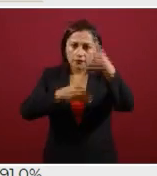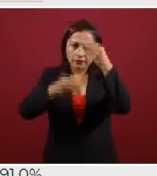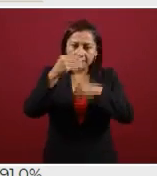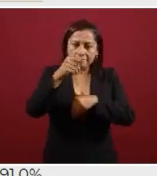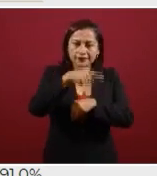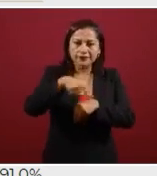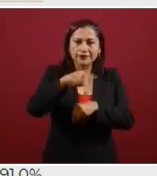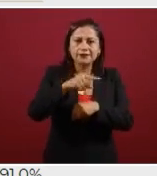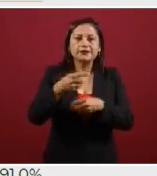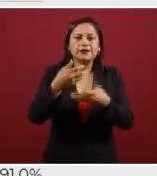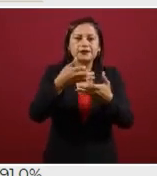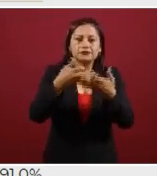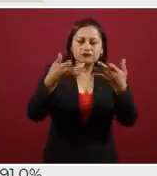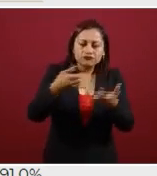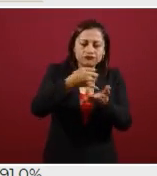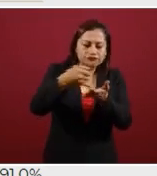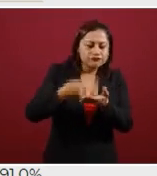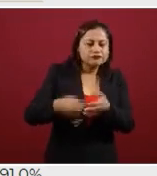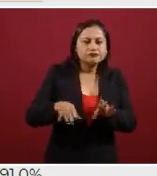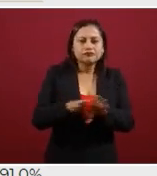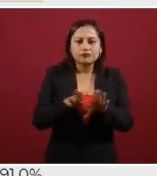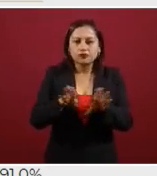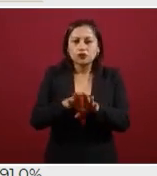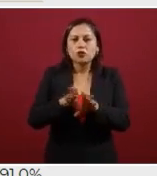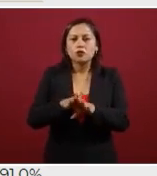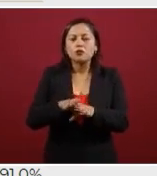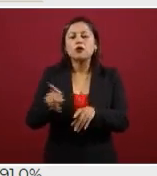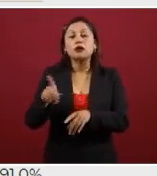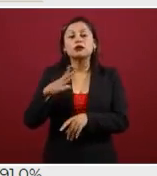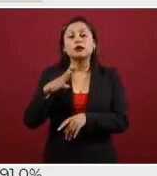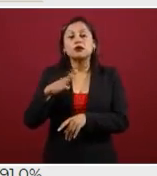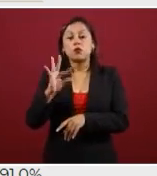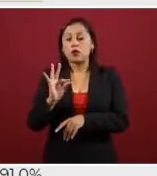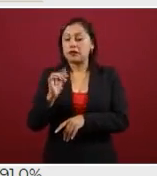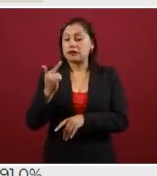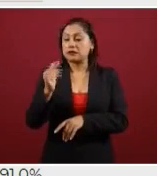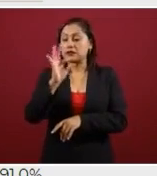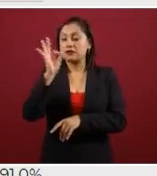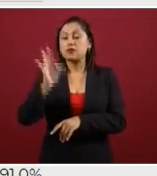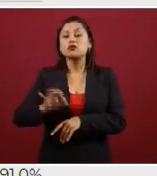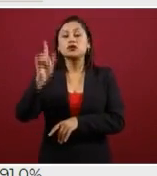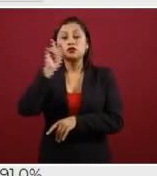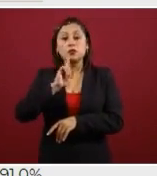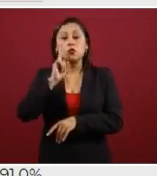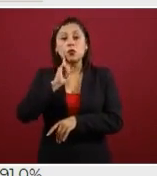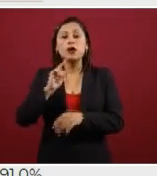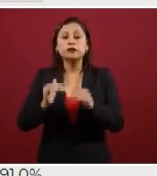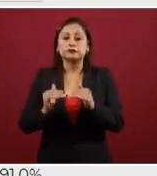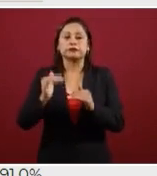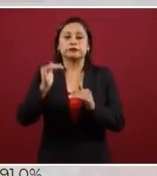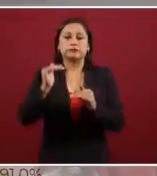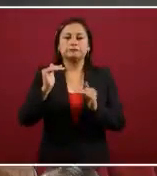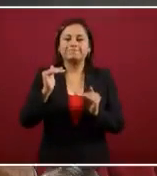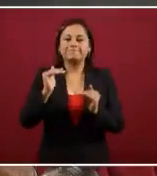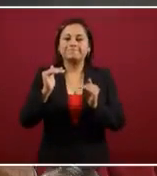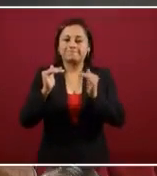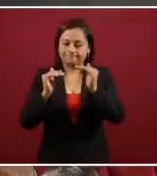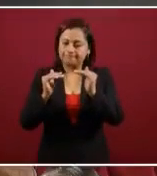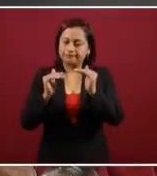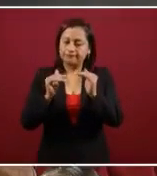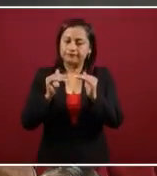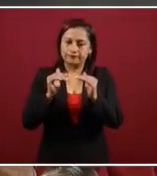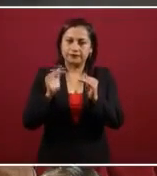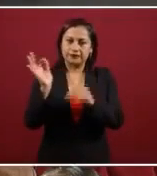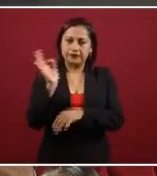sociales, aquí tenemos en mayoría mujeres, 47%, todavía no es mayoría, pero casi es equitativo. Aquí ya el perfil